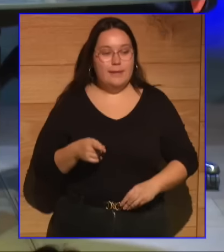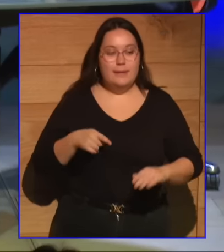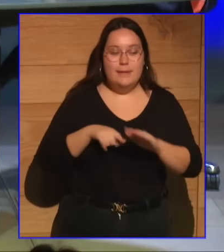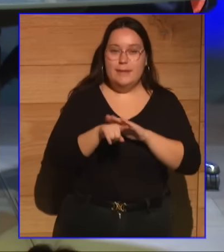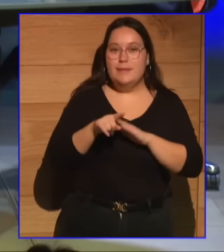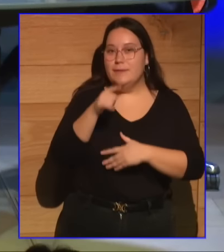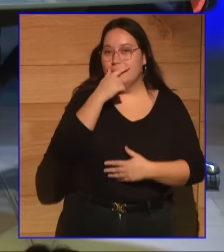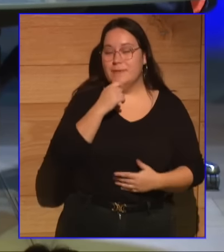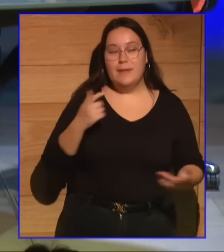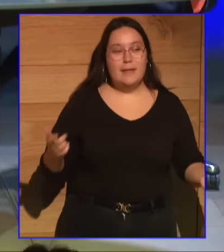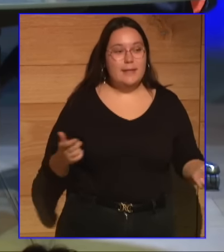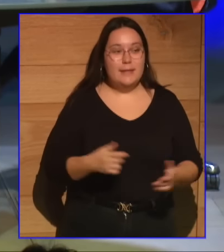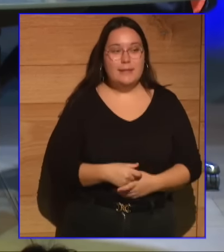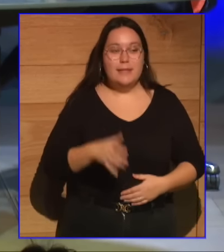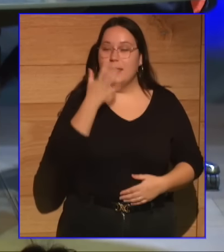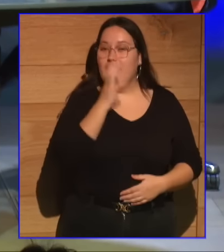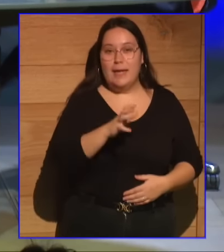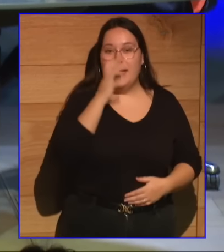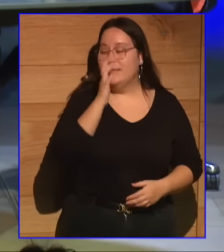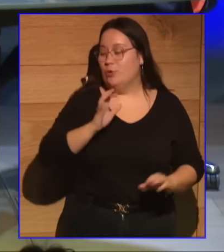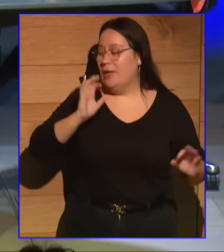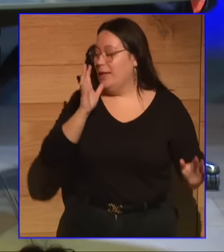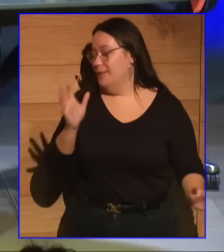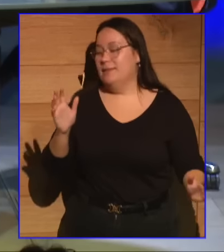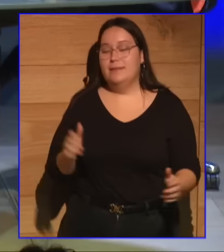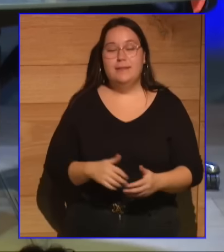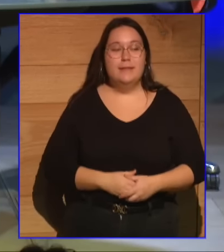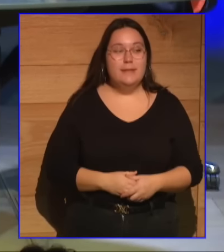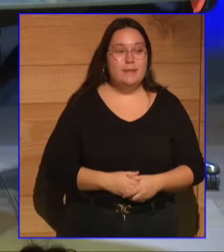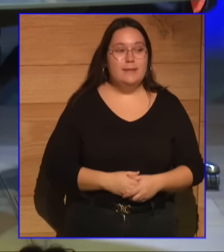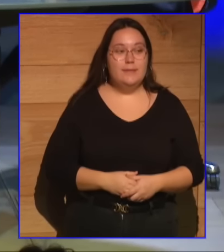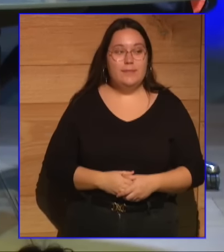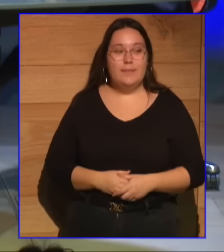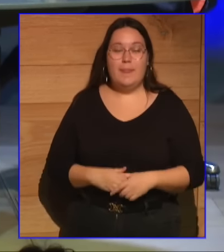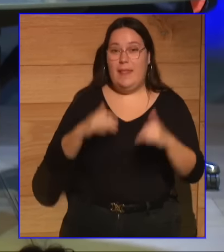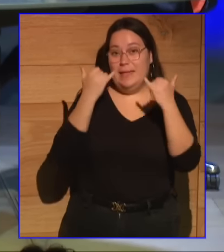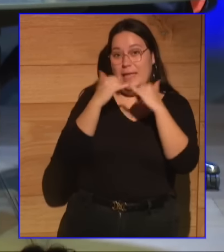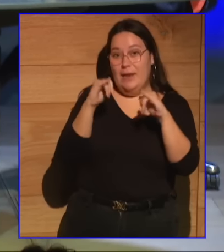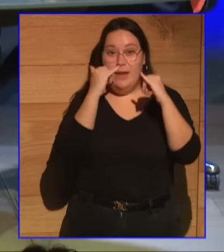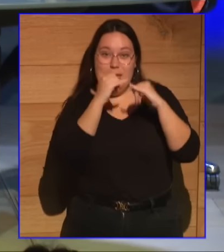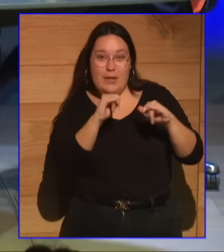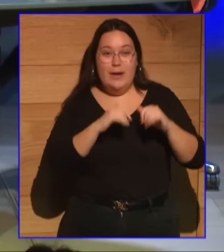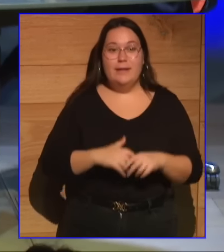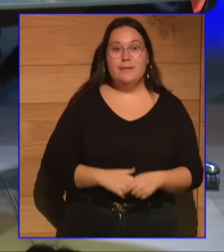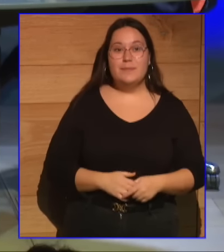es protestar por protestar. Entonces él iba en el... Celebrate. célebre y qué.